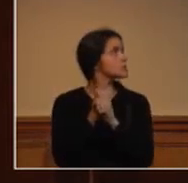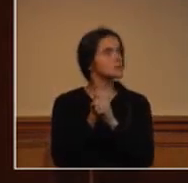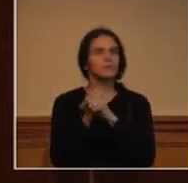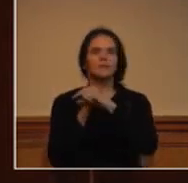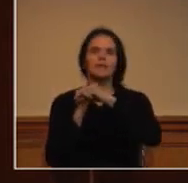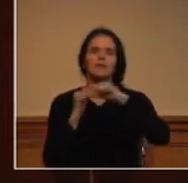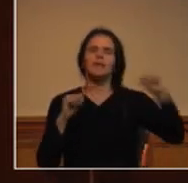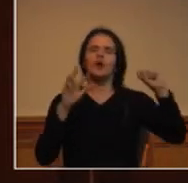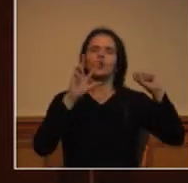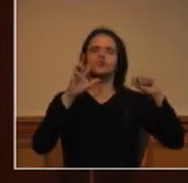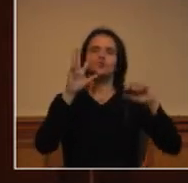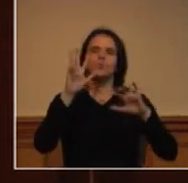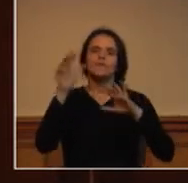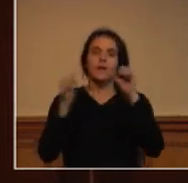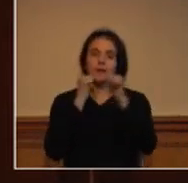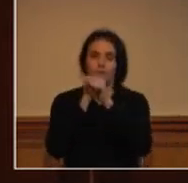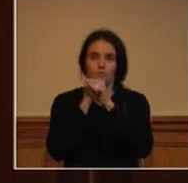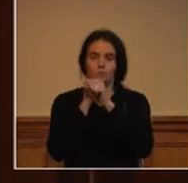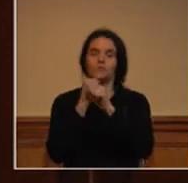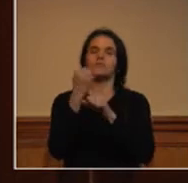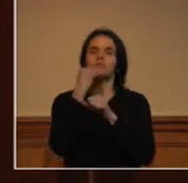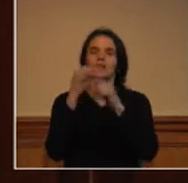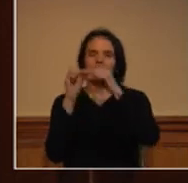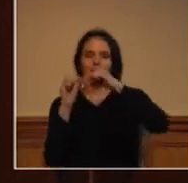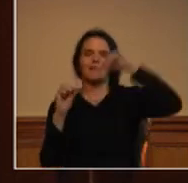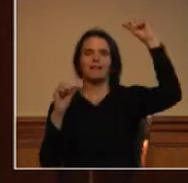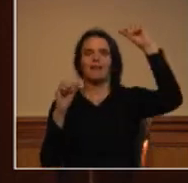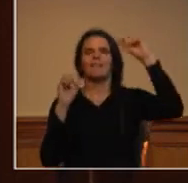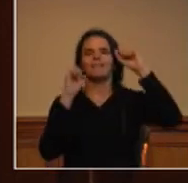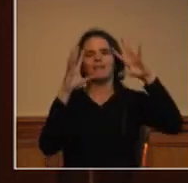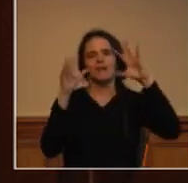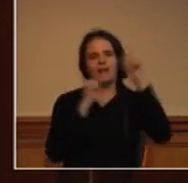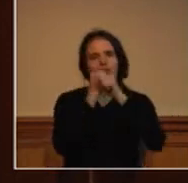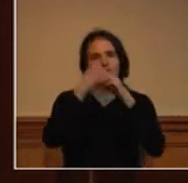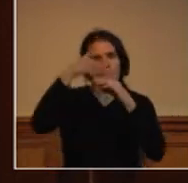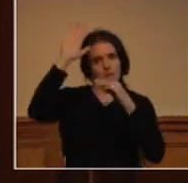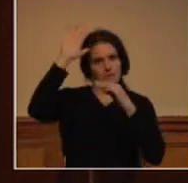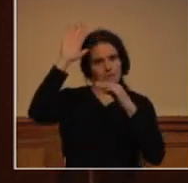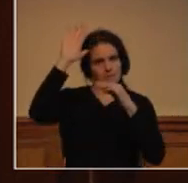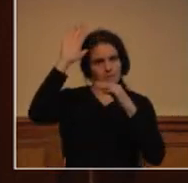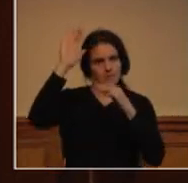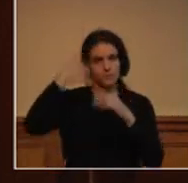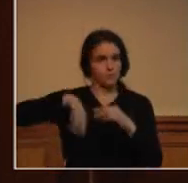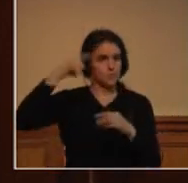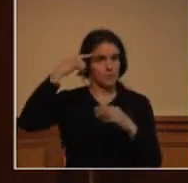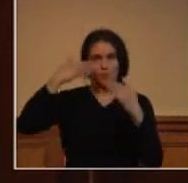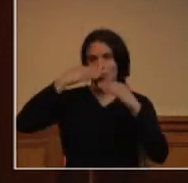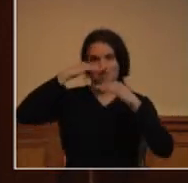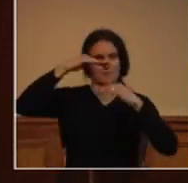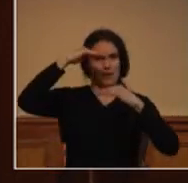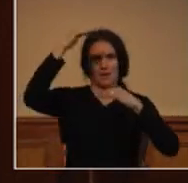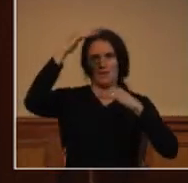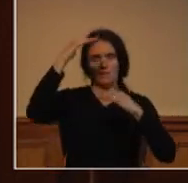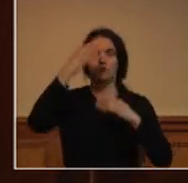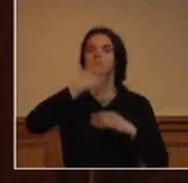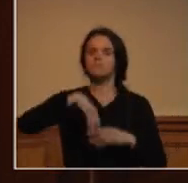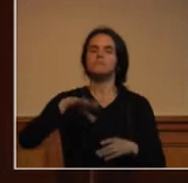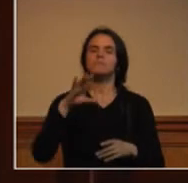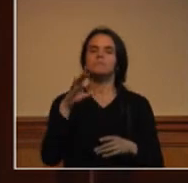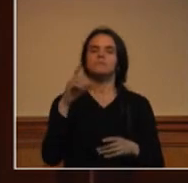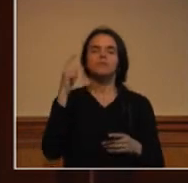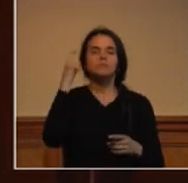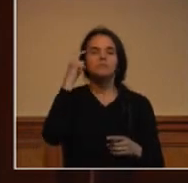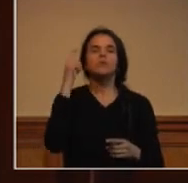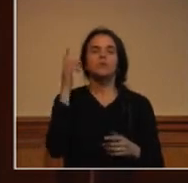de los 8, 9 años y la línea de los 10 años o más, ¿ya? ¿Y qué es lo que hemos concluido